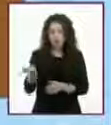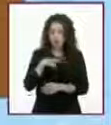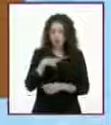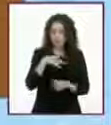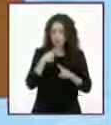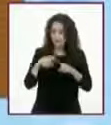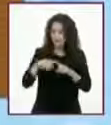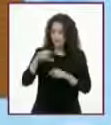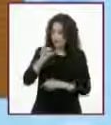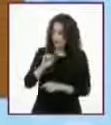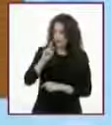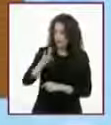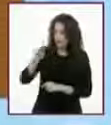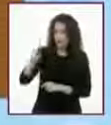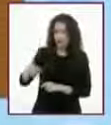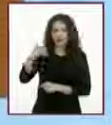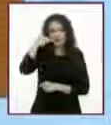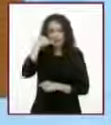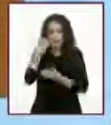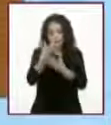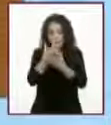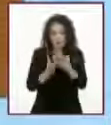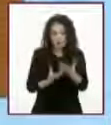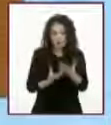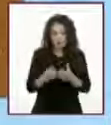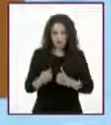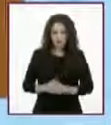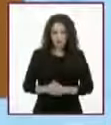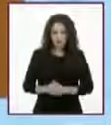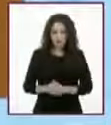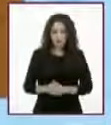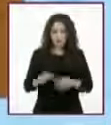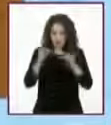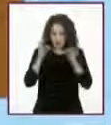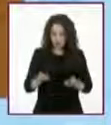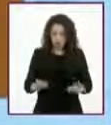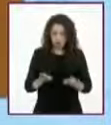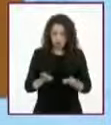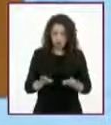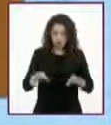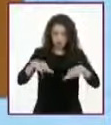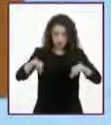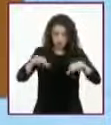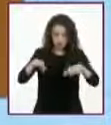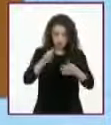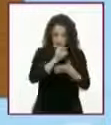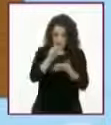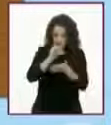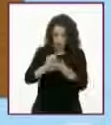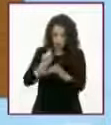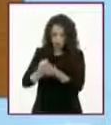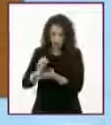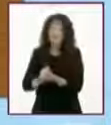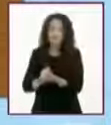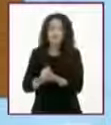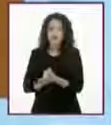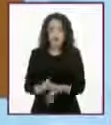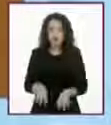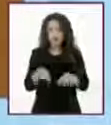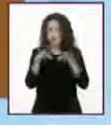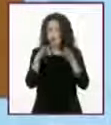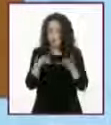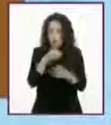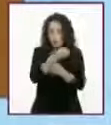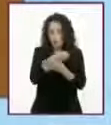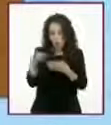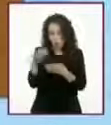aplicaciones móviles. Los textos formales se caracterizan por seguir determinadas convenciones formales de redacción y mantener